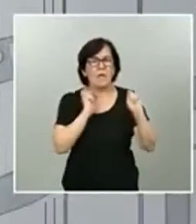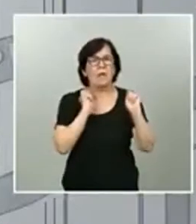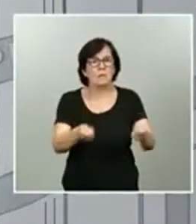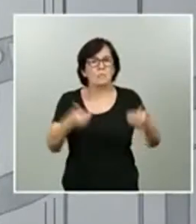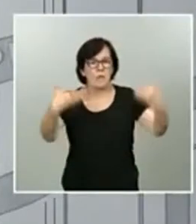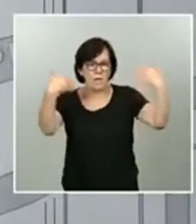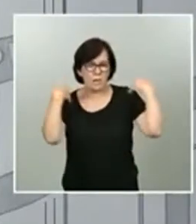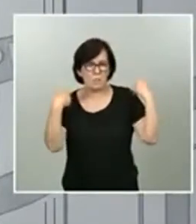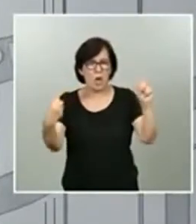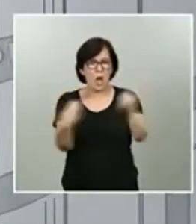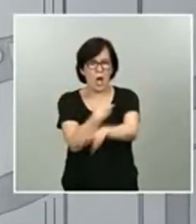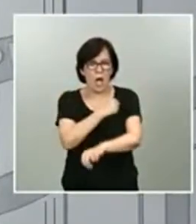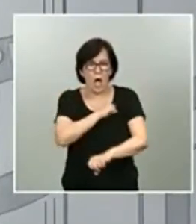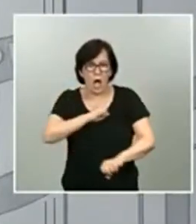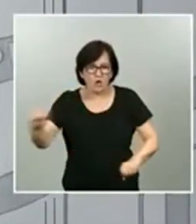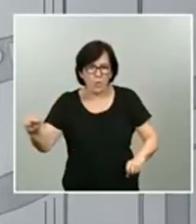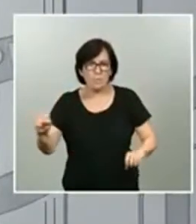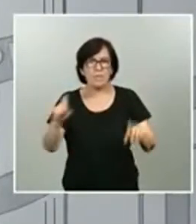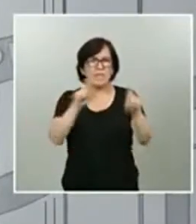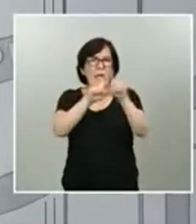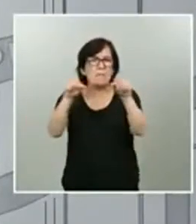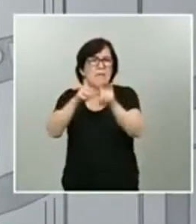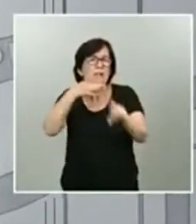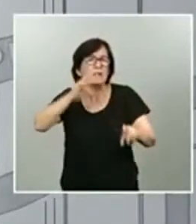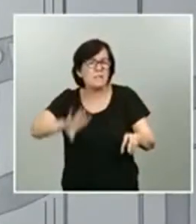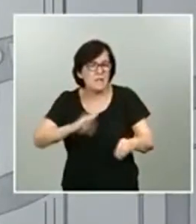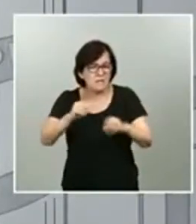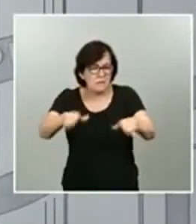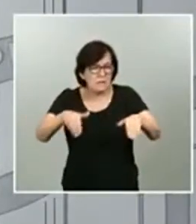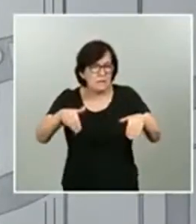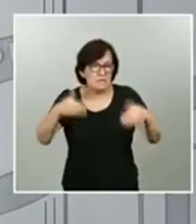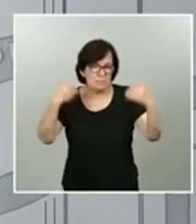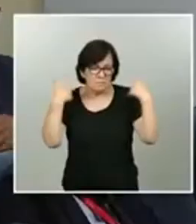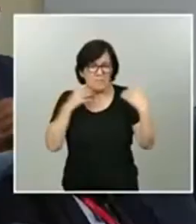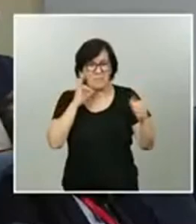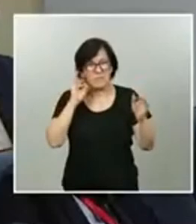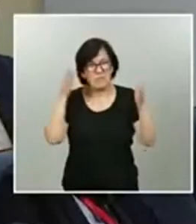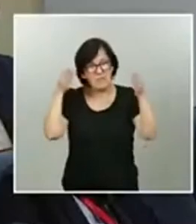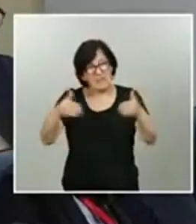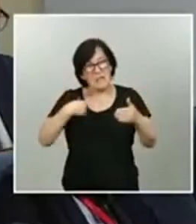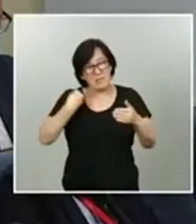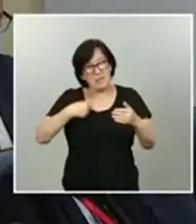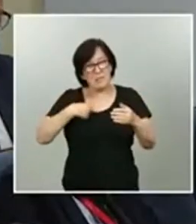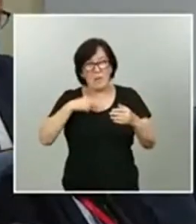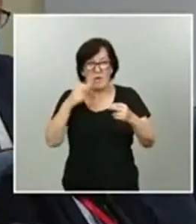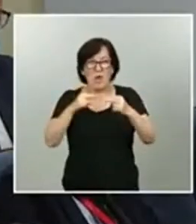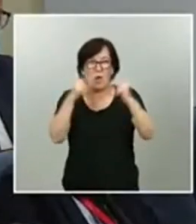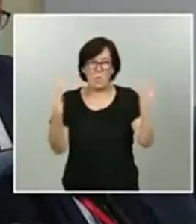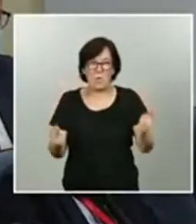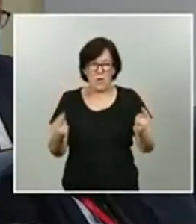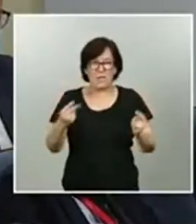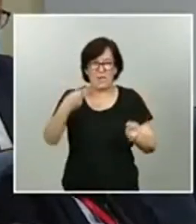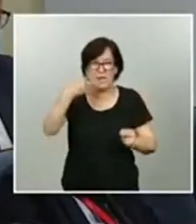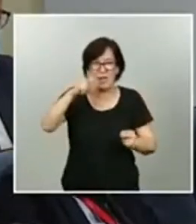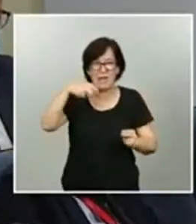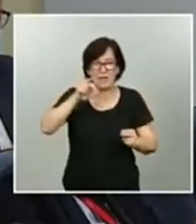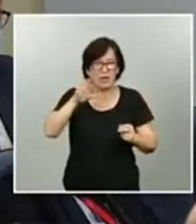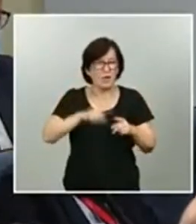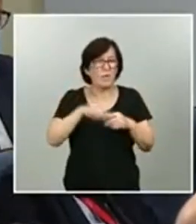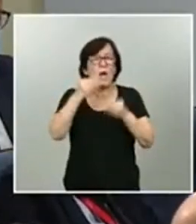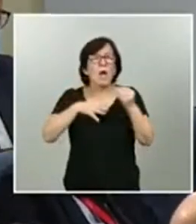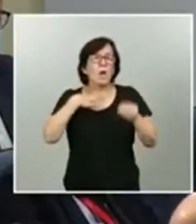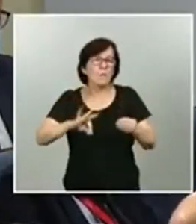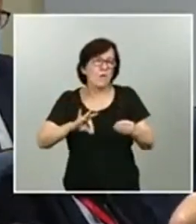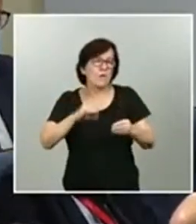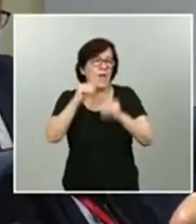autopistas, las concesionarias, y si nos puede decir algo más sobre el caso específico del puente de Génova. Tal vez luego pueda hablar